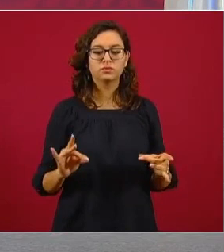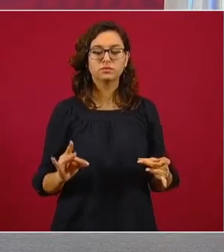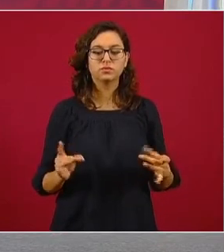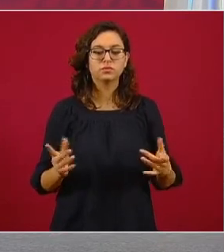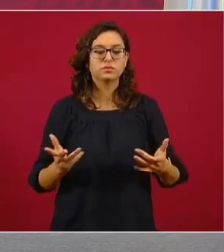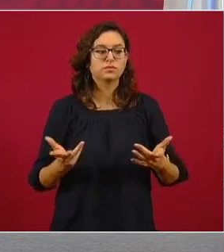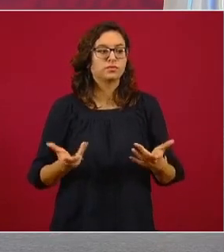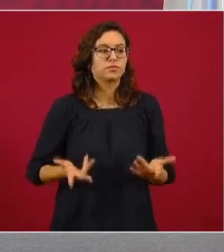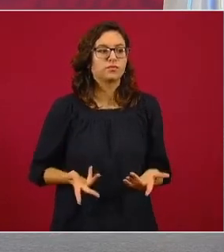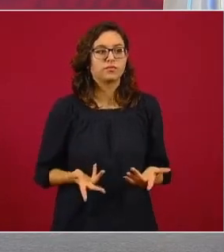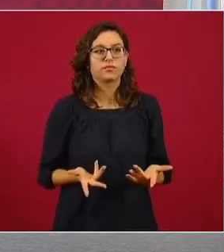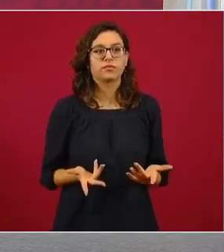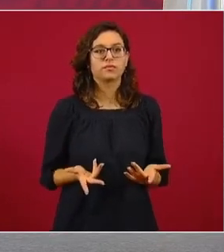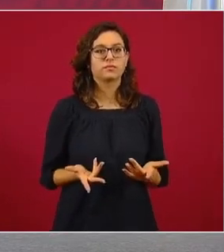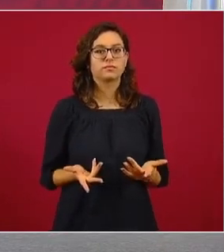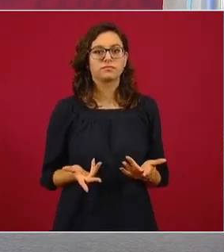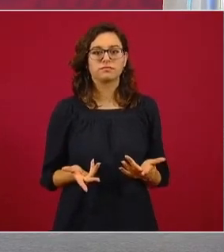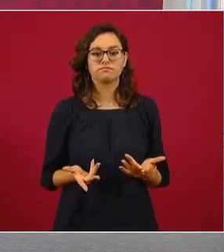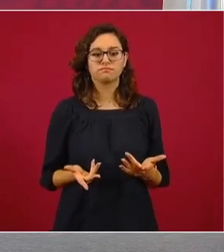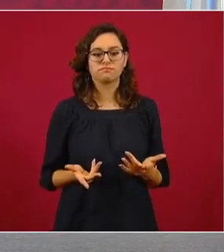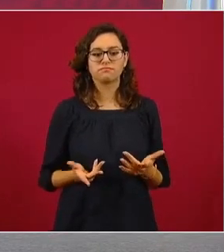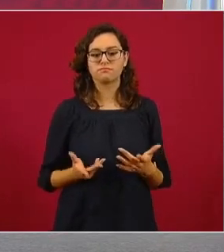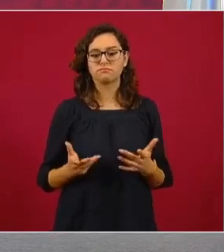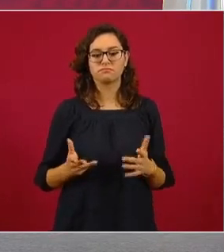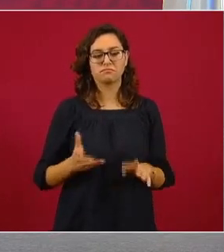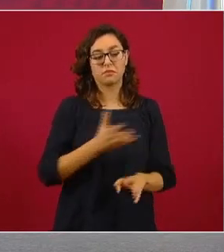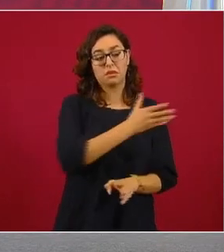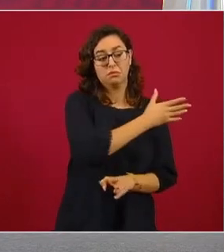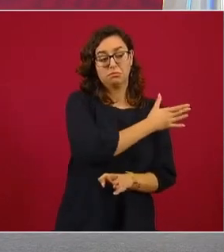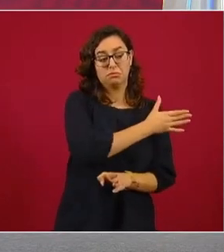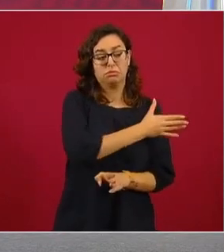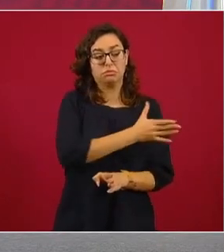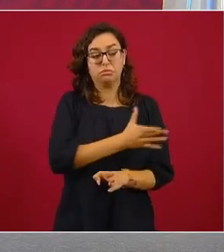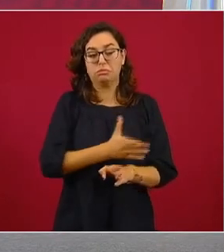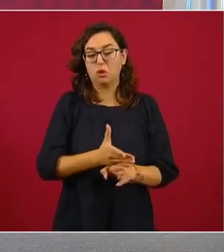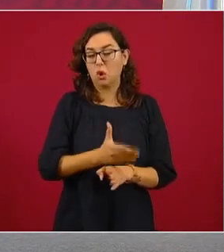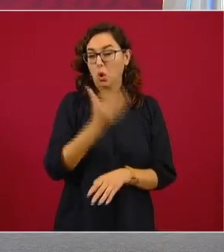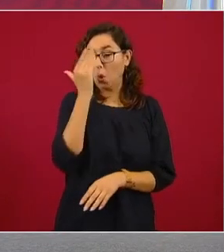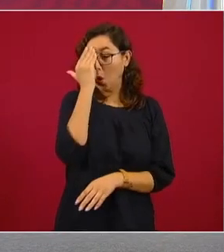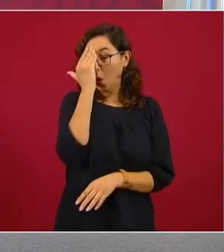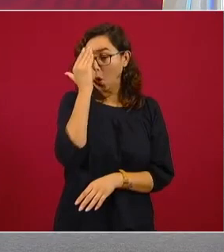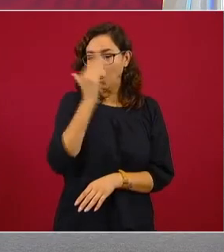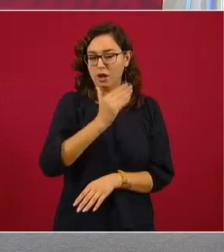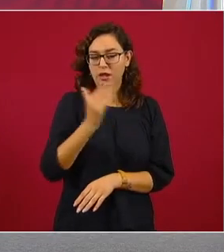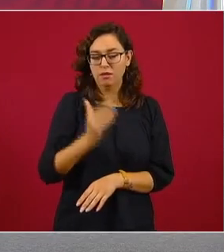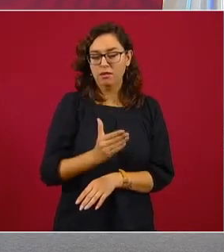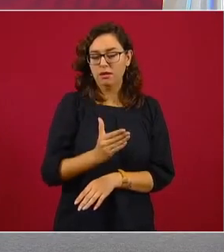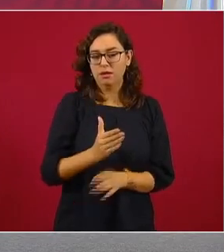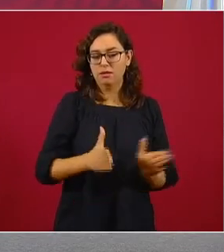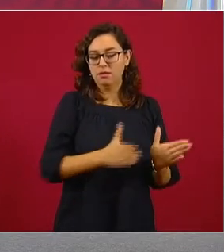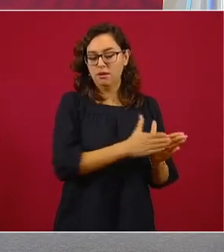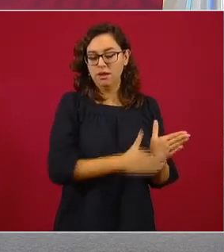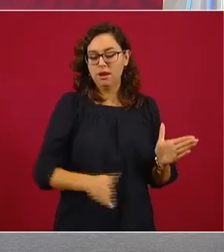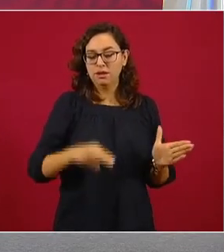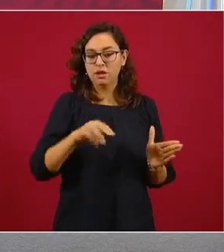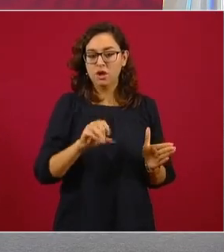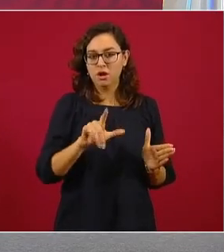todas las atrocidades cometidas en el periodo neoliberal,